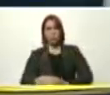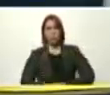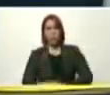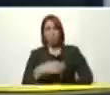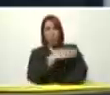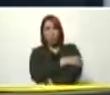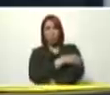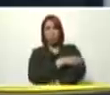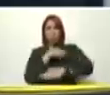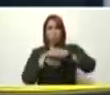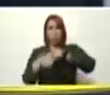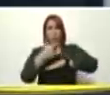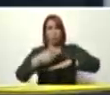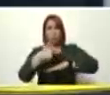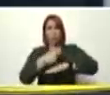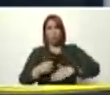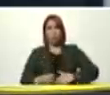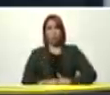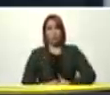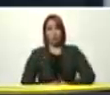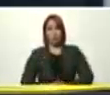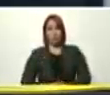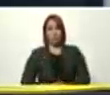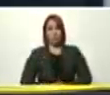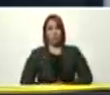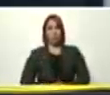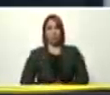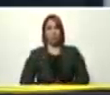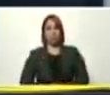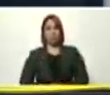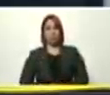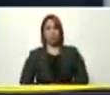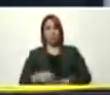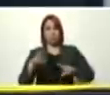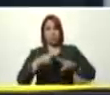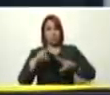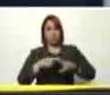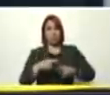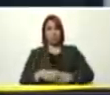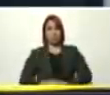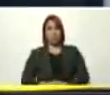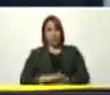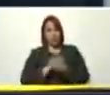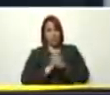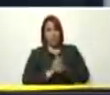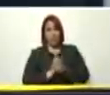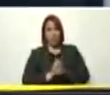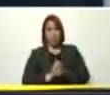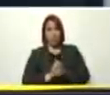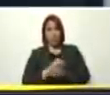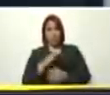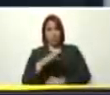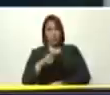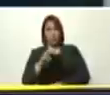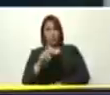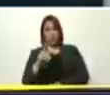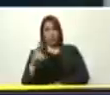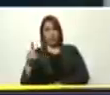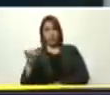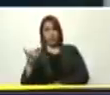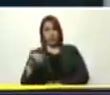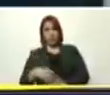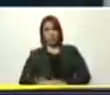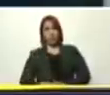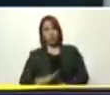esas gobernaciones. Vamos a escuchar a Freddy Bernal desde el Táchira. Compañero Freddy Alirio Bernal Rosales, ¿se